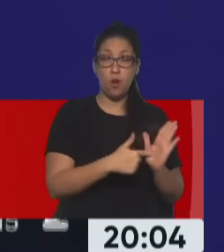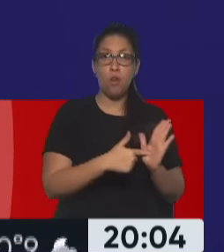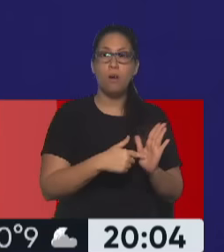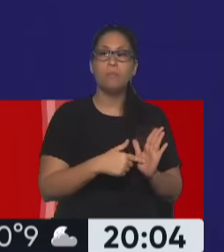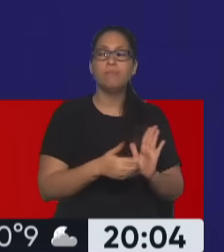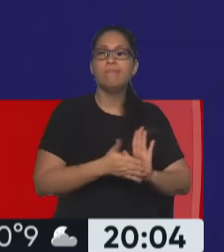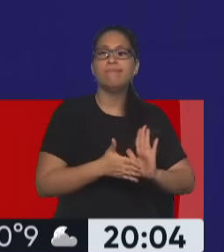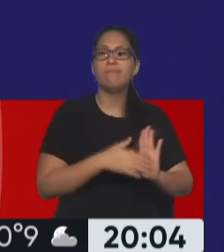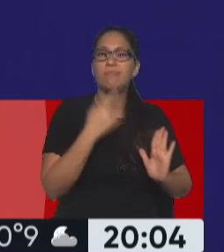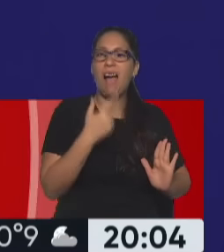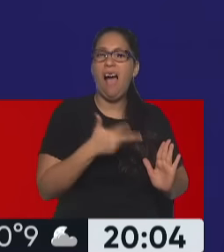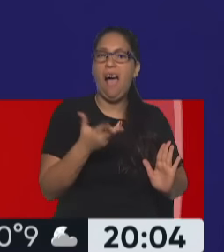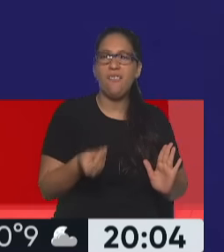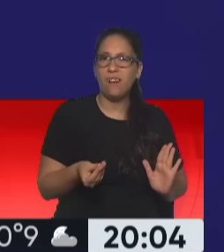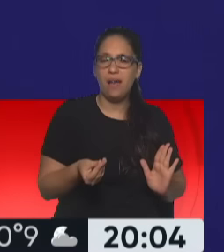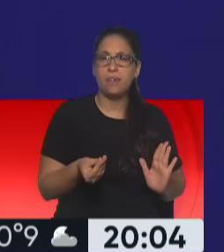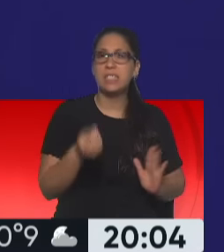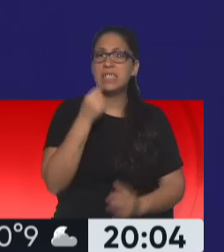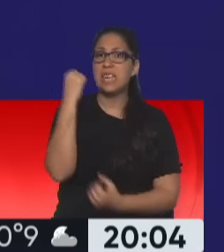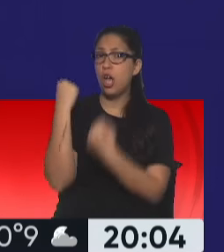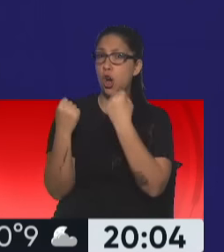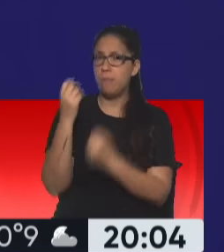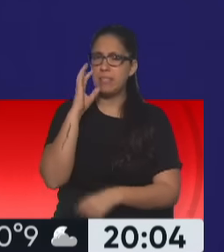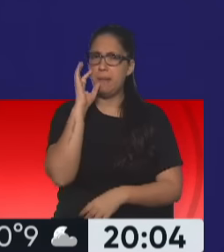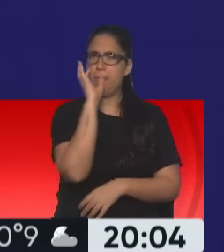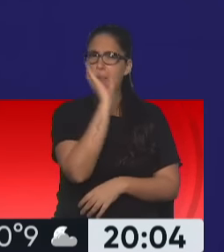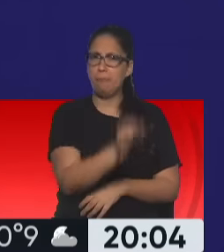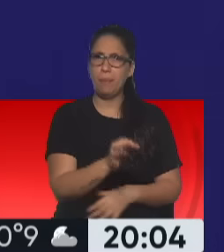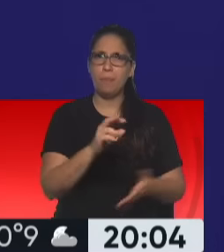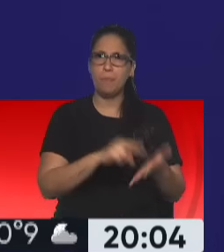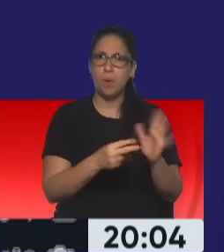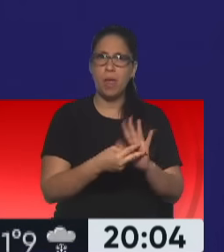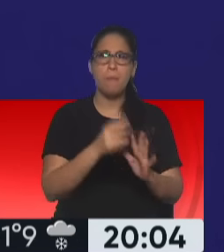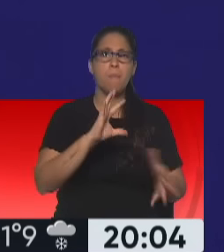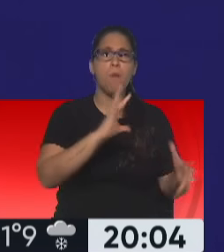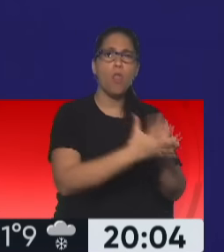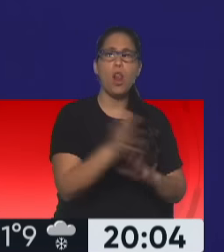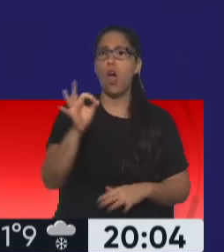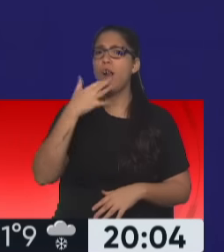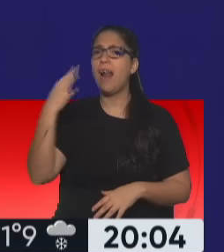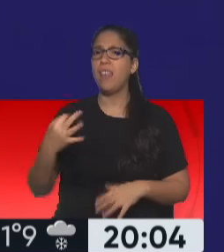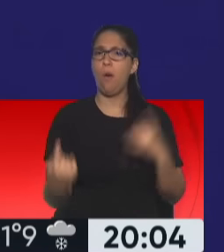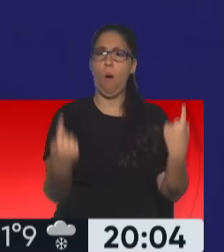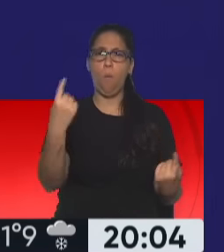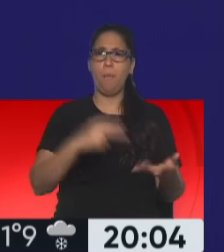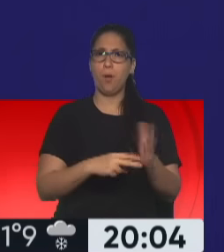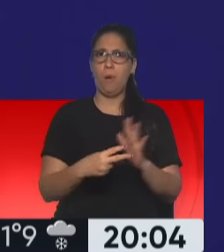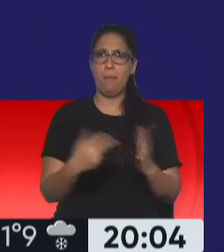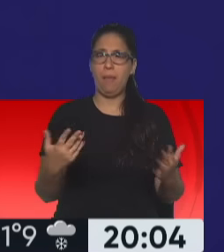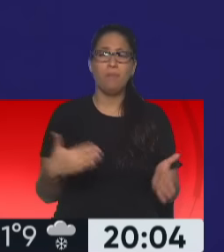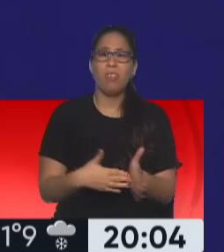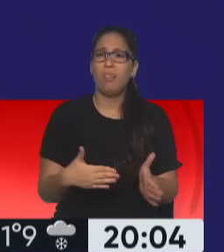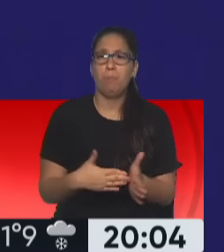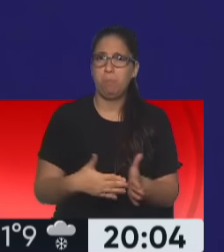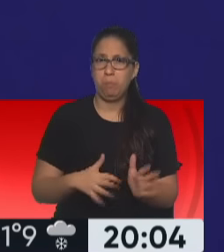es, cuando los economistas ven que tienen un problema en el modelo o la realidad, todo depende.